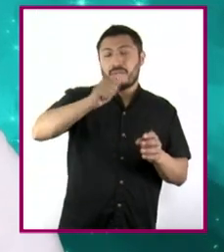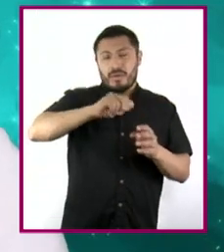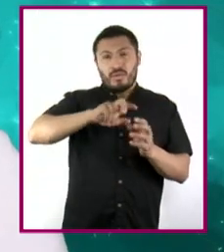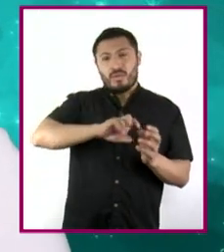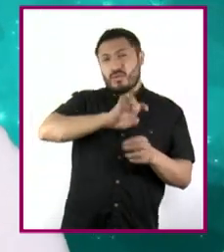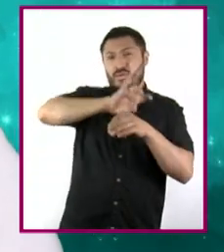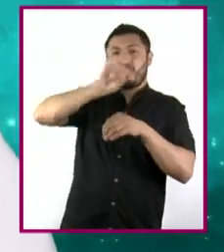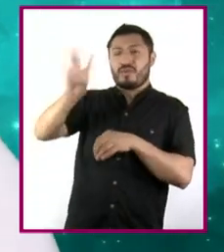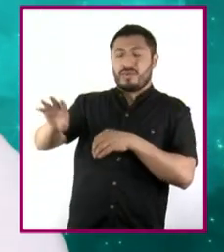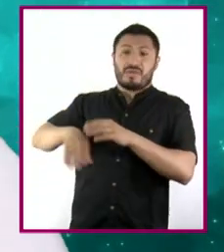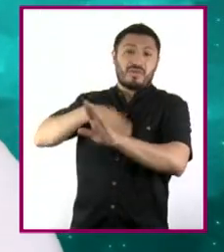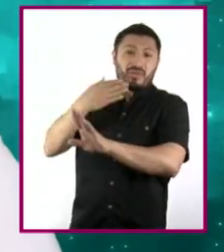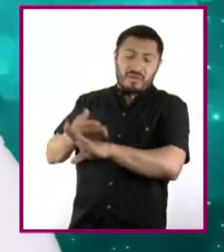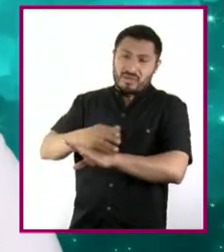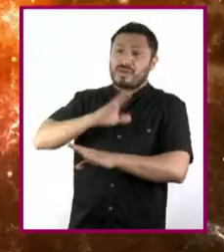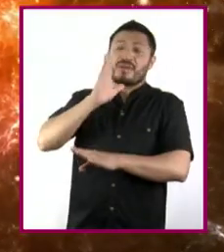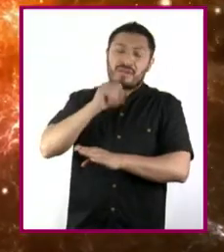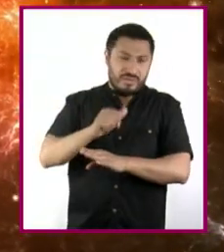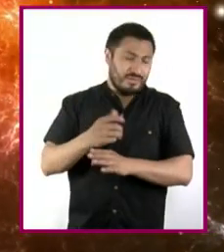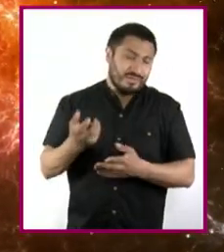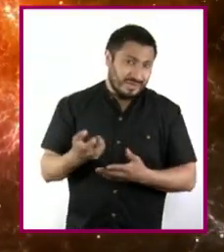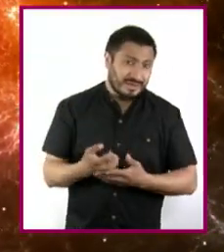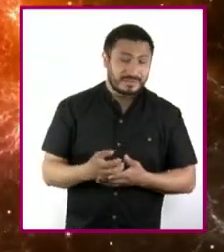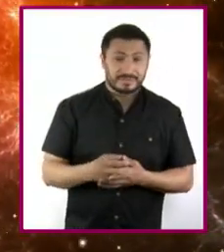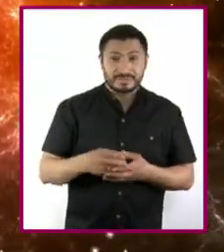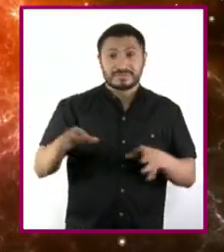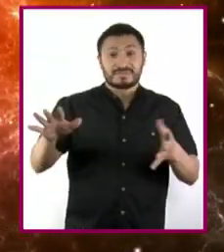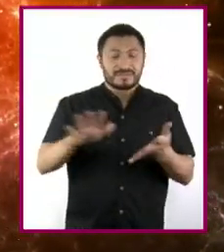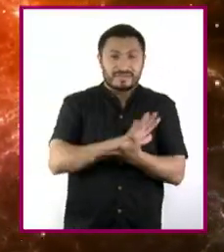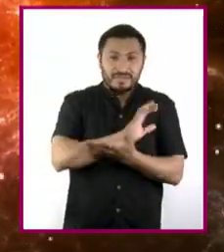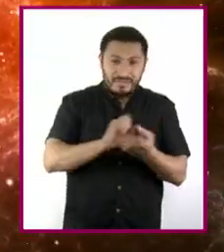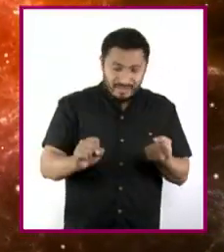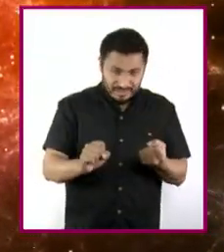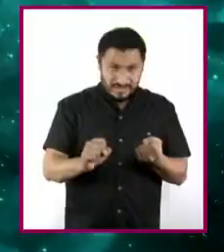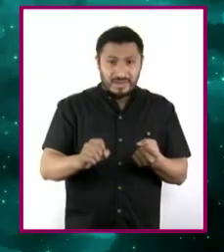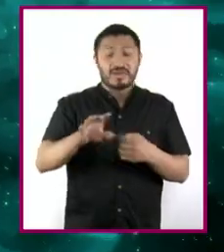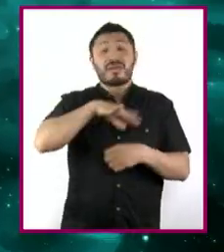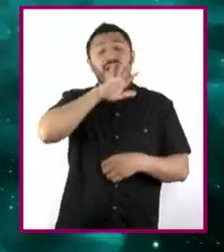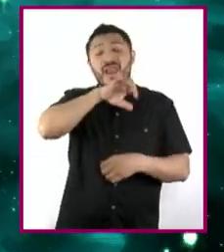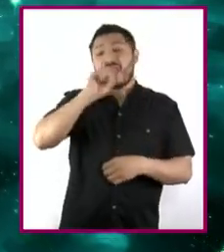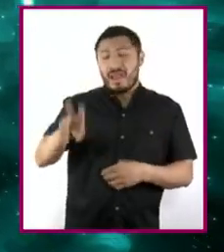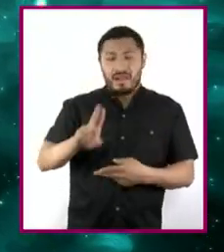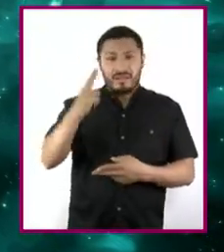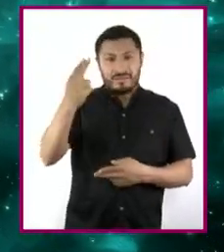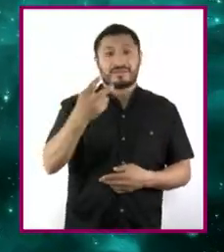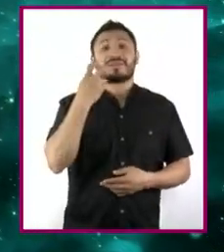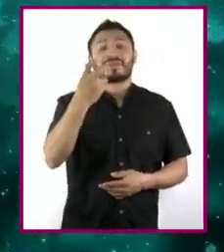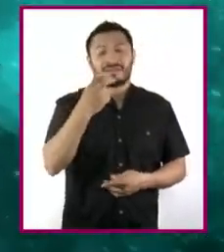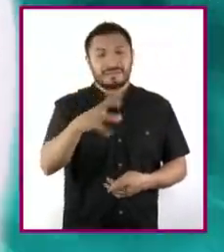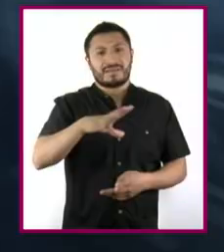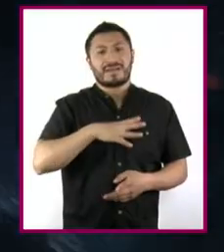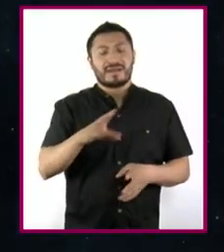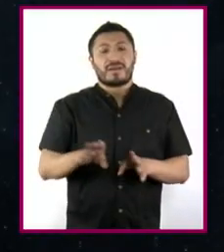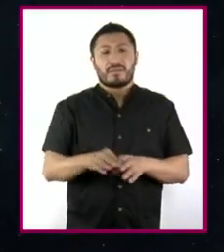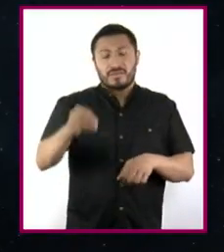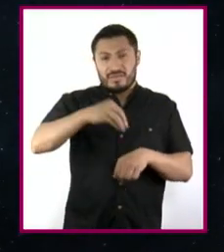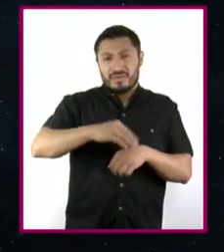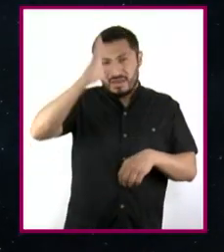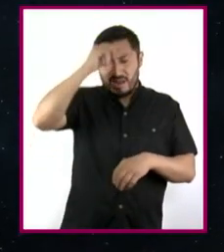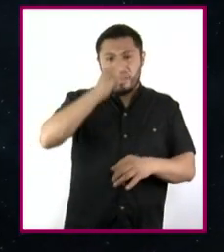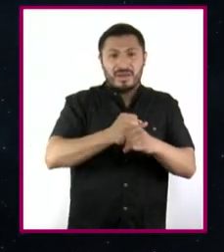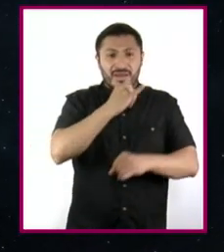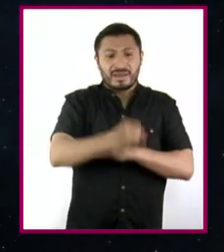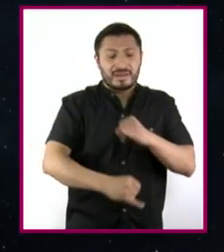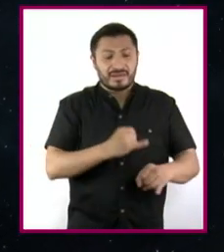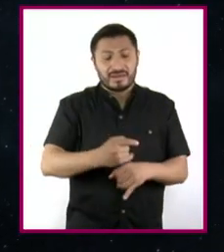no pueden dañar a los demás satélites. ¿Y se convierte en basura espacial? Justamente por eso existen acuerdos internacionales